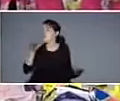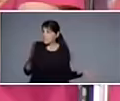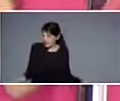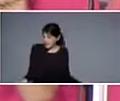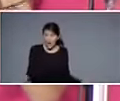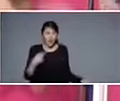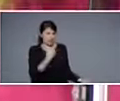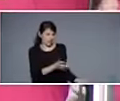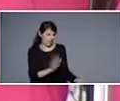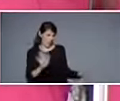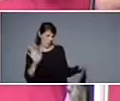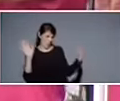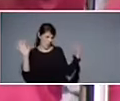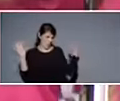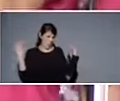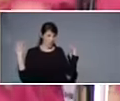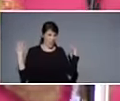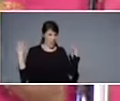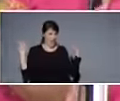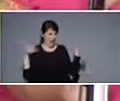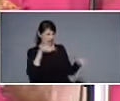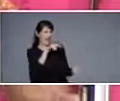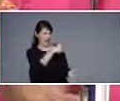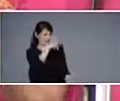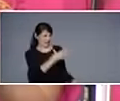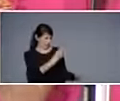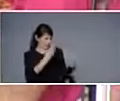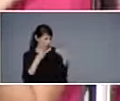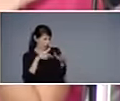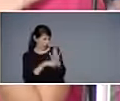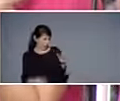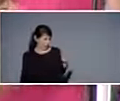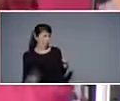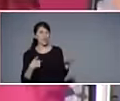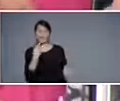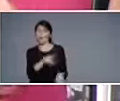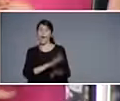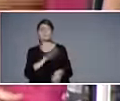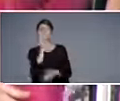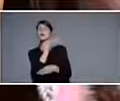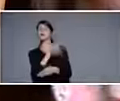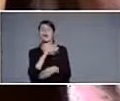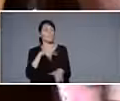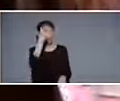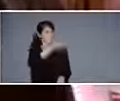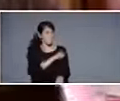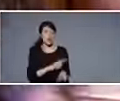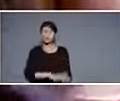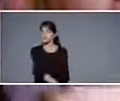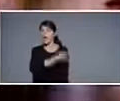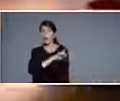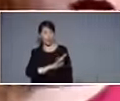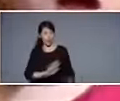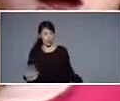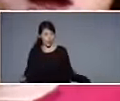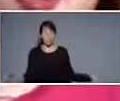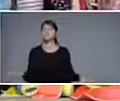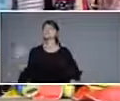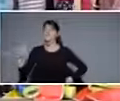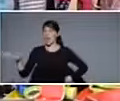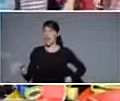pasa? Y yo dije, este quiere darme la brasa. Así que tía, paso, porque los tíos se pasan. Ya.